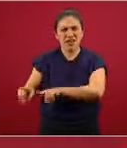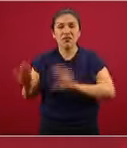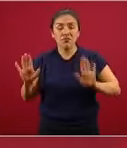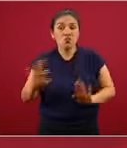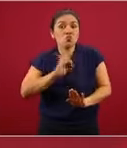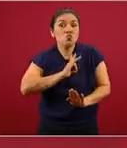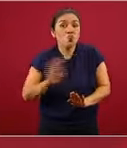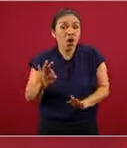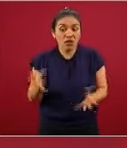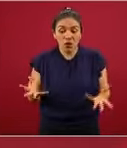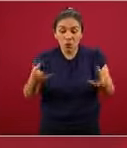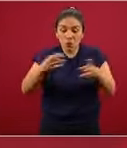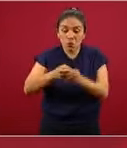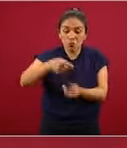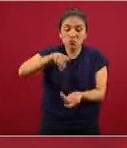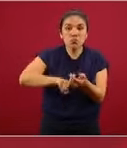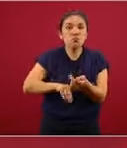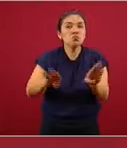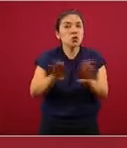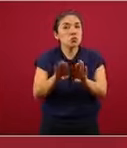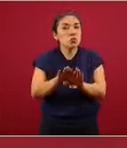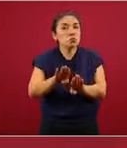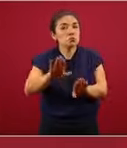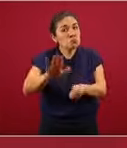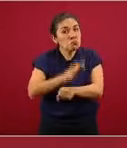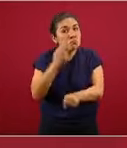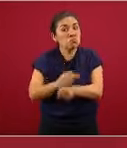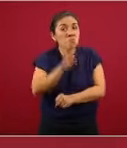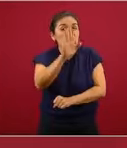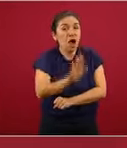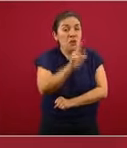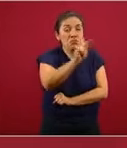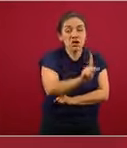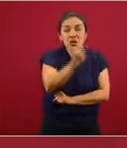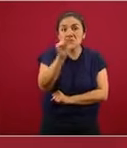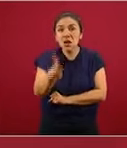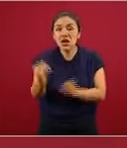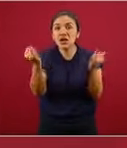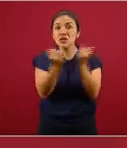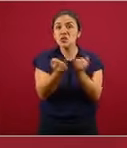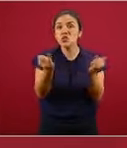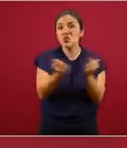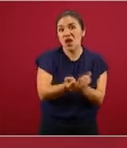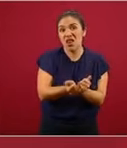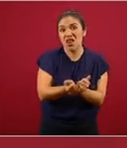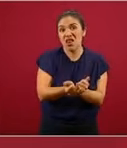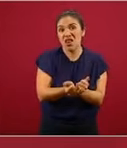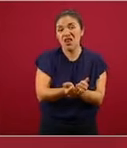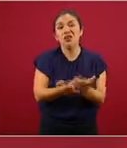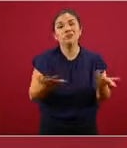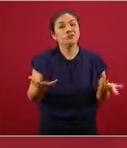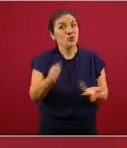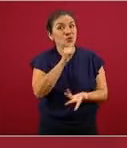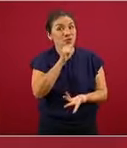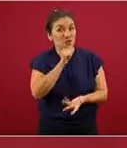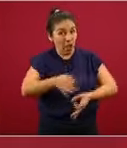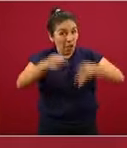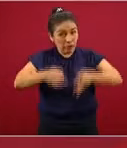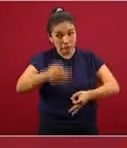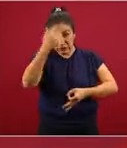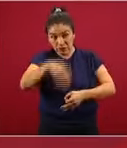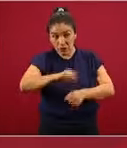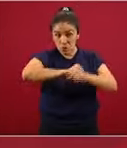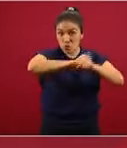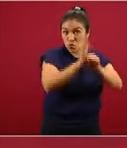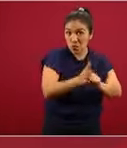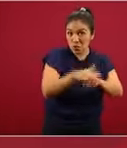pueden tener un comportamiento clínico y un comportamiento epidemiológico semejante. Todavía no sabemos si